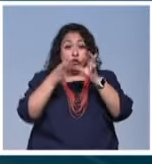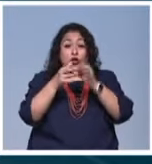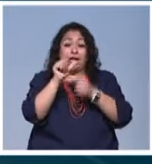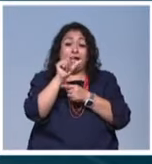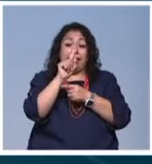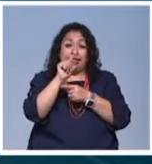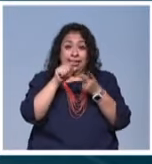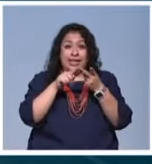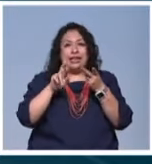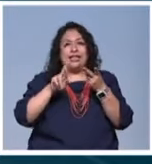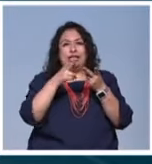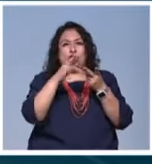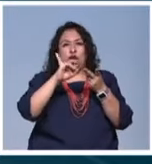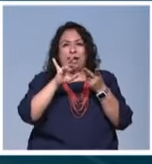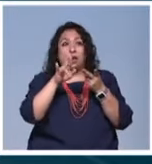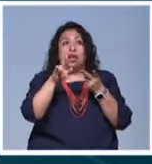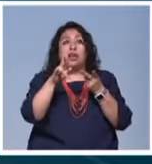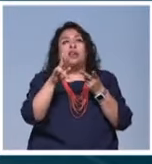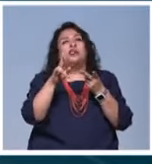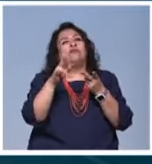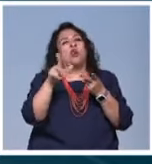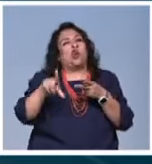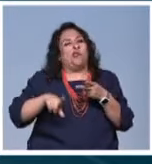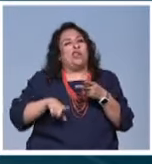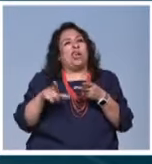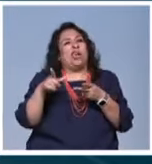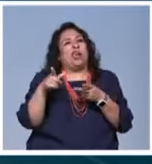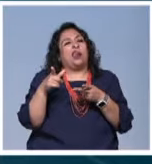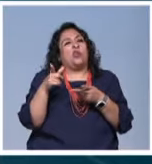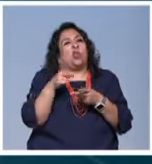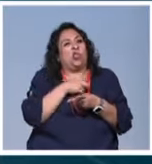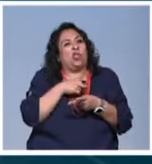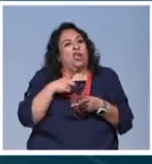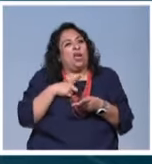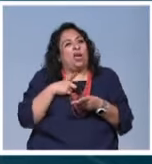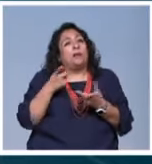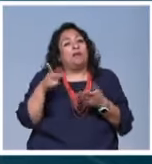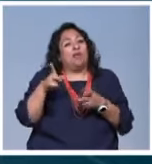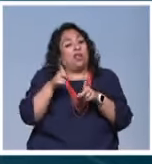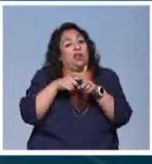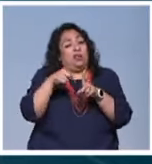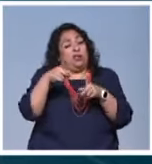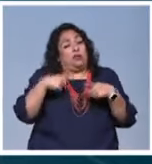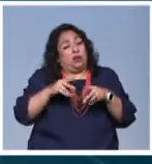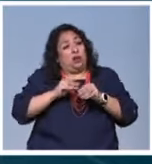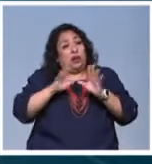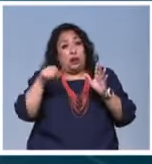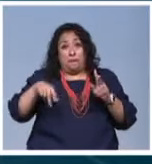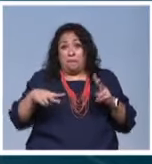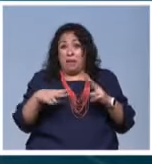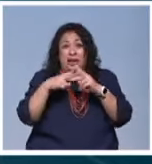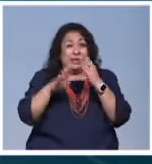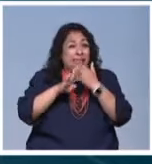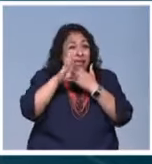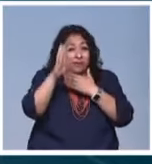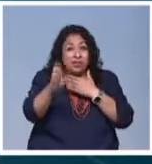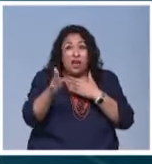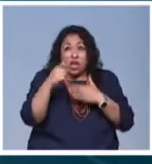Atenas y de Río de Janeiro endeudaron a sus gobiernos generaron la crítica por supuesto de la ciudadanía en París para evitar un